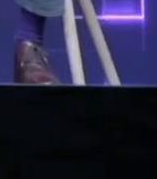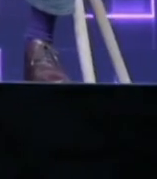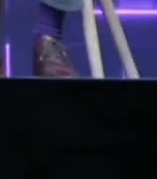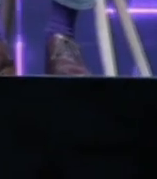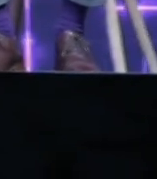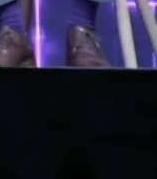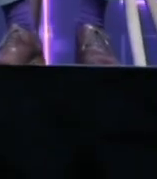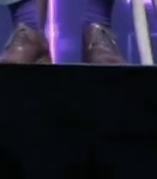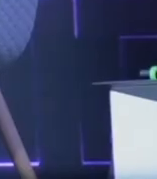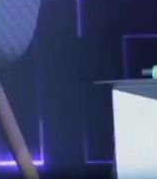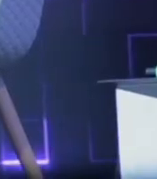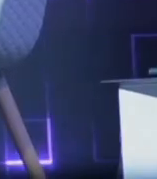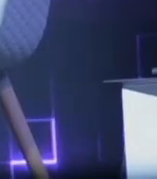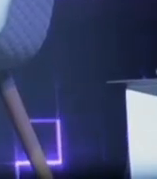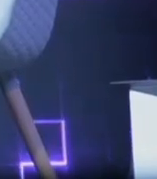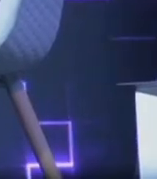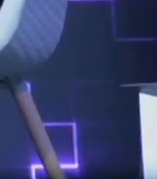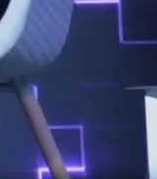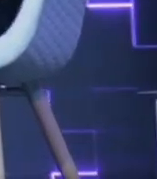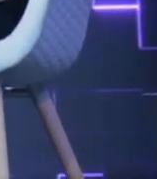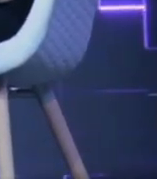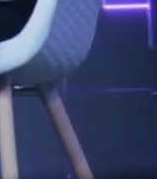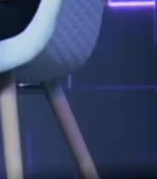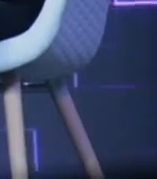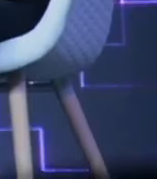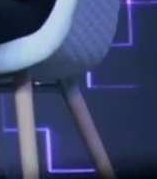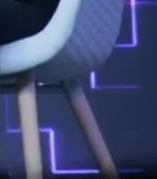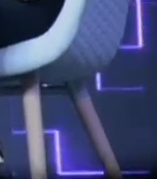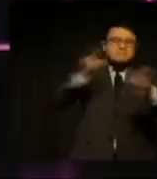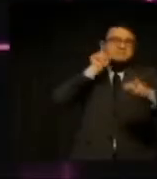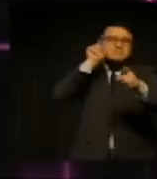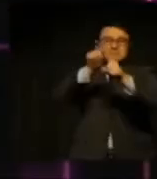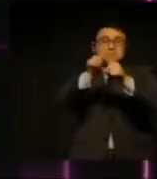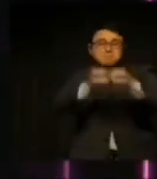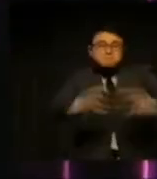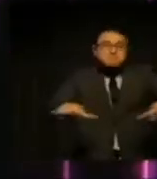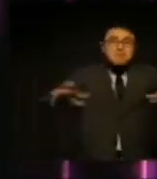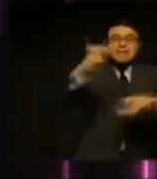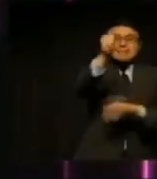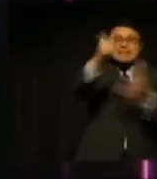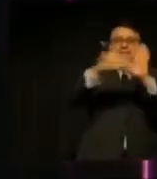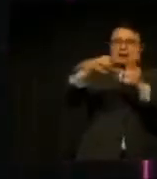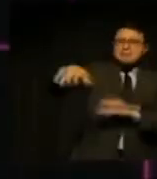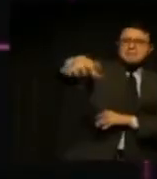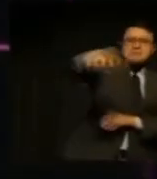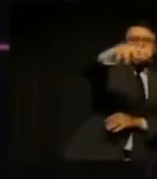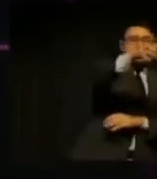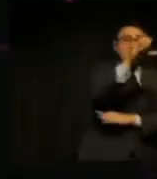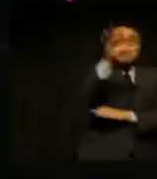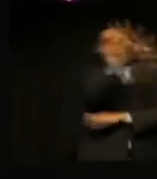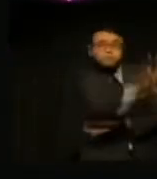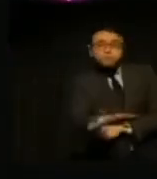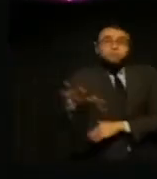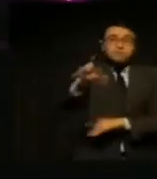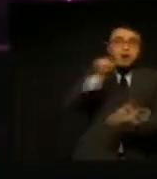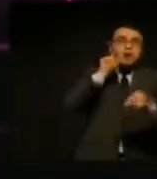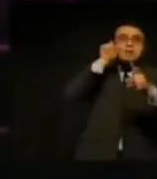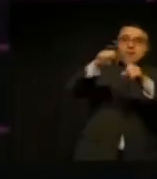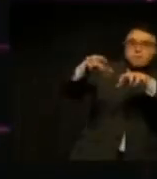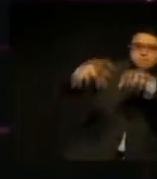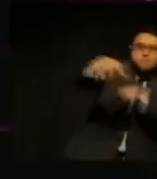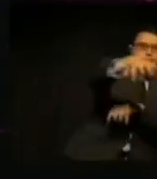abrimos ya la licitación para que nosotros estemos en 10.000 puntos del territorio 10.000 puntos para llevar conectividad